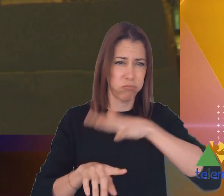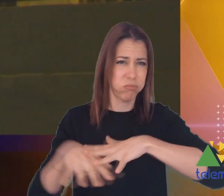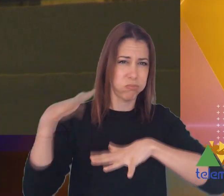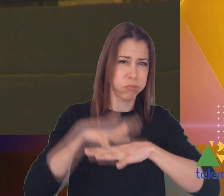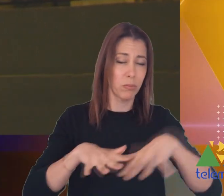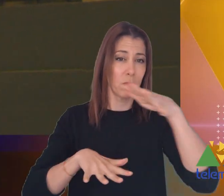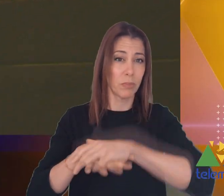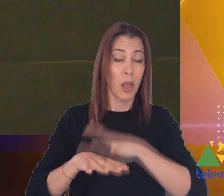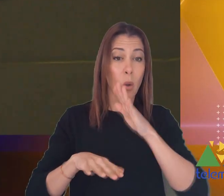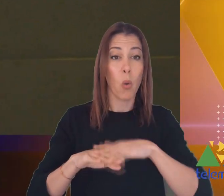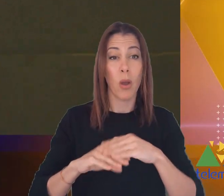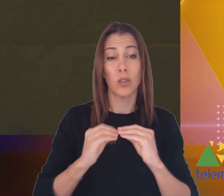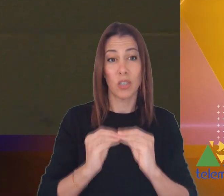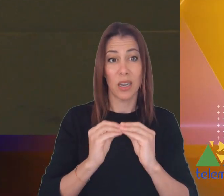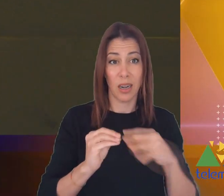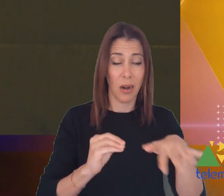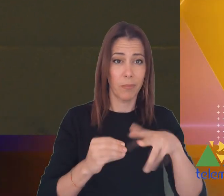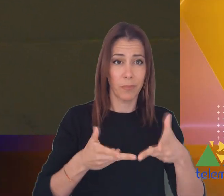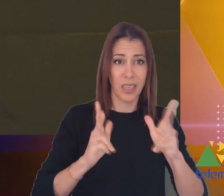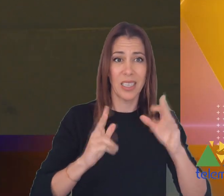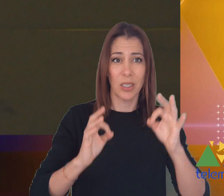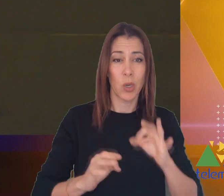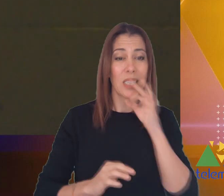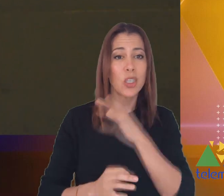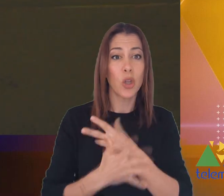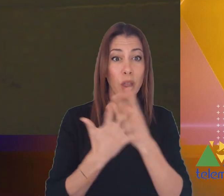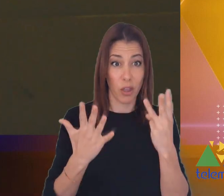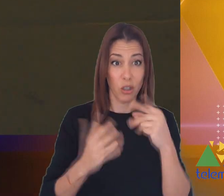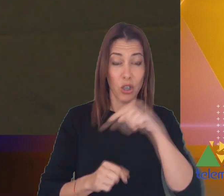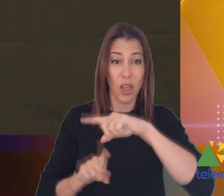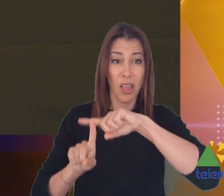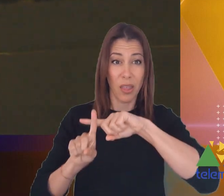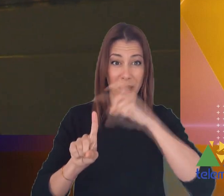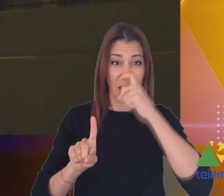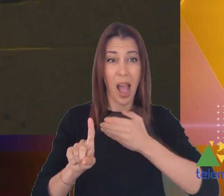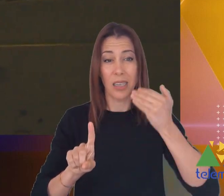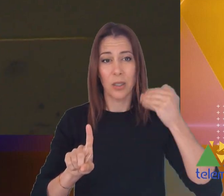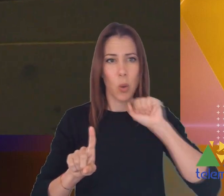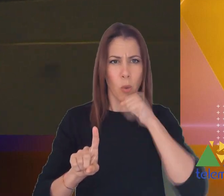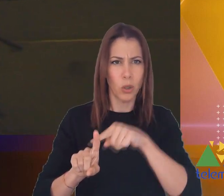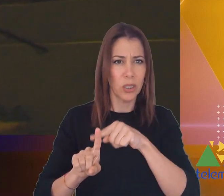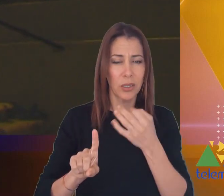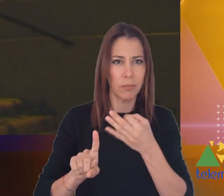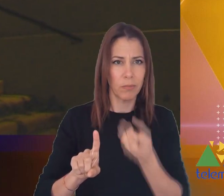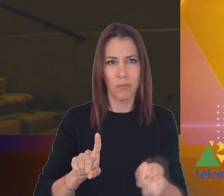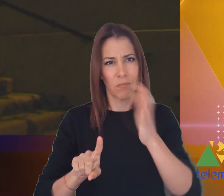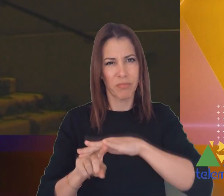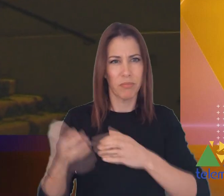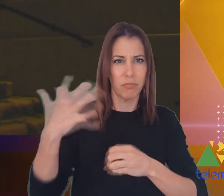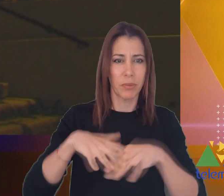Cuando se arregla la Plaza de la Libertad, seguramente en el siglo XVIII, el cementerio antiguo de Motril se